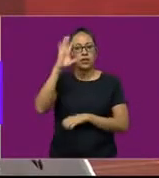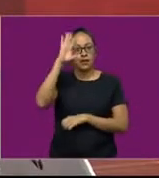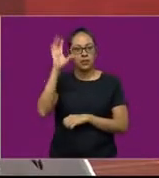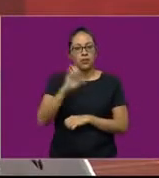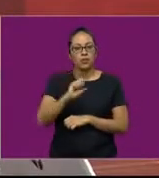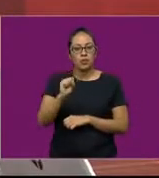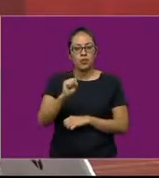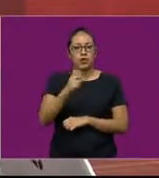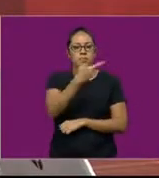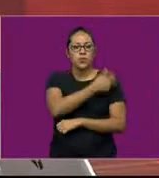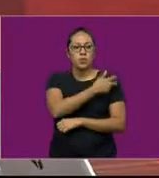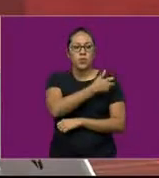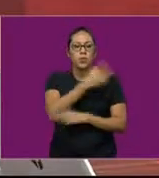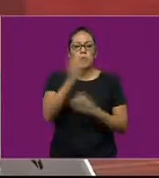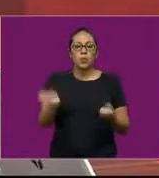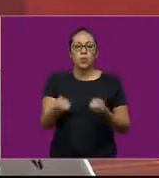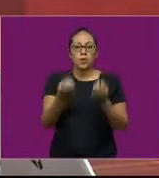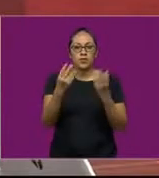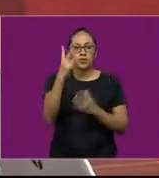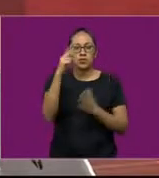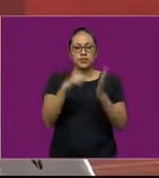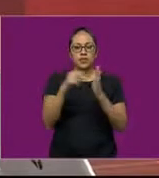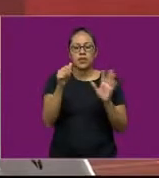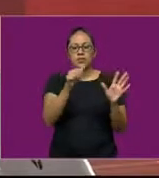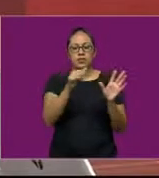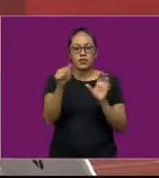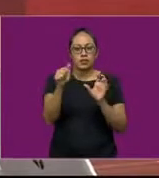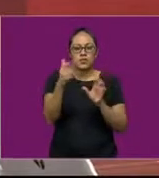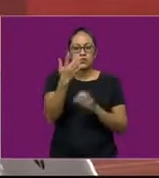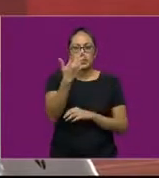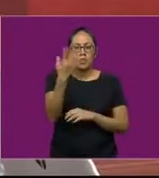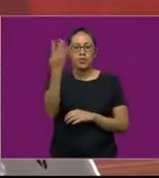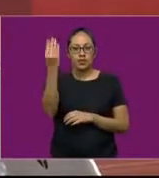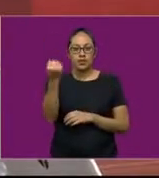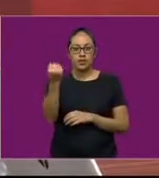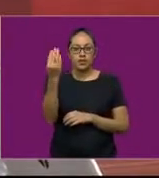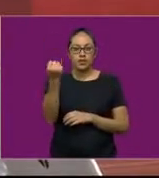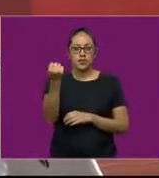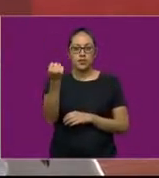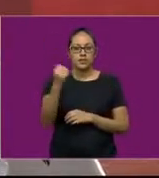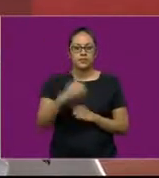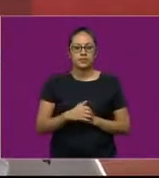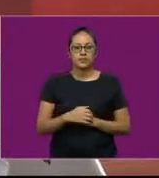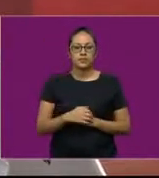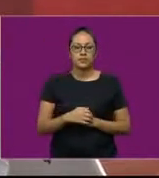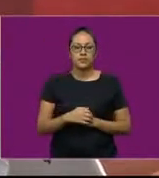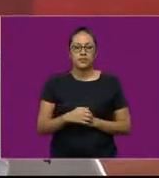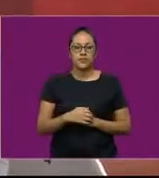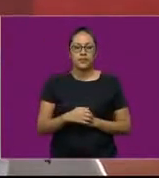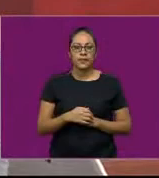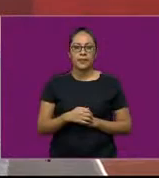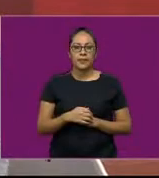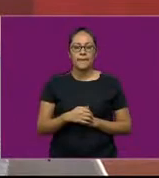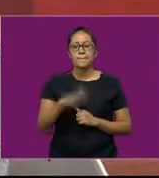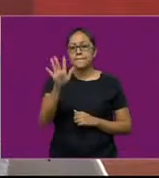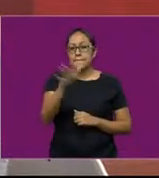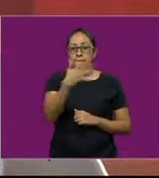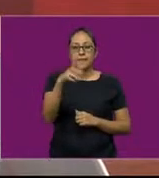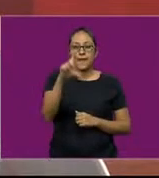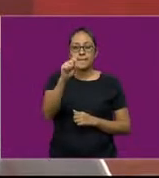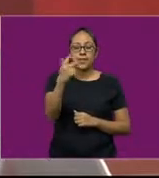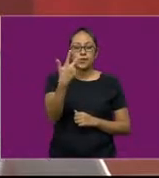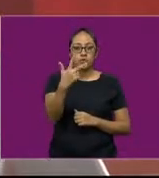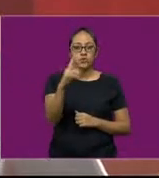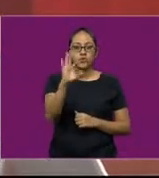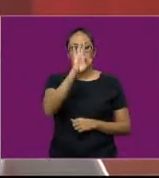Morelos, se han aplicado hasta este momento 2,659 dosis, que equivale prácticamente al